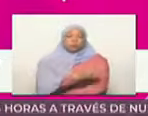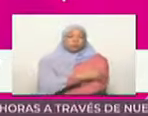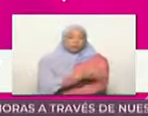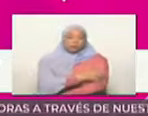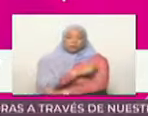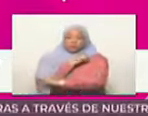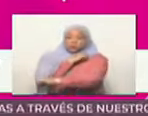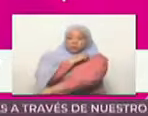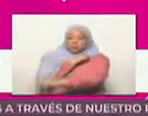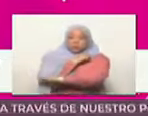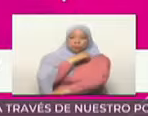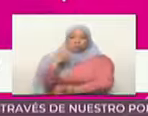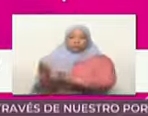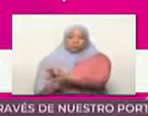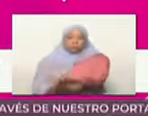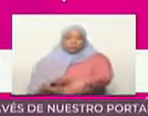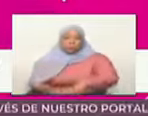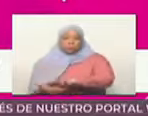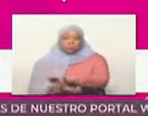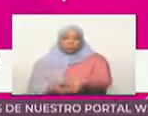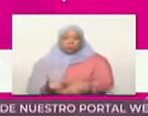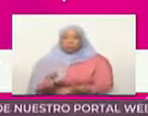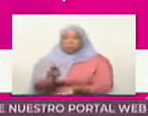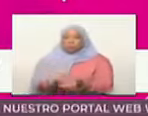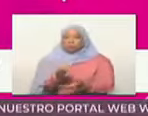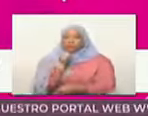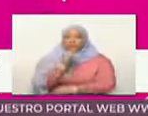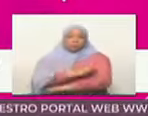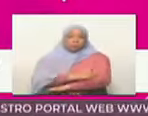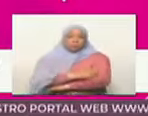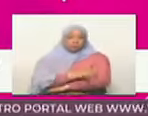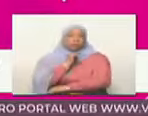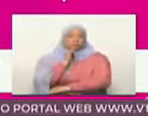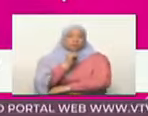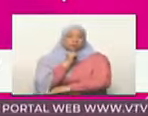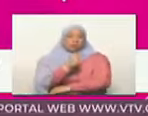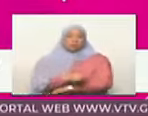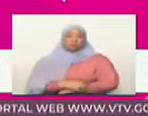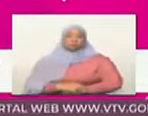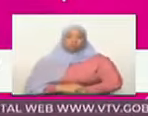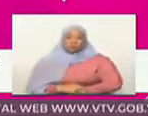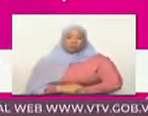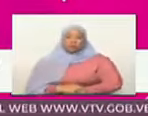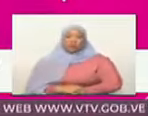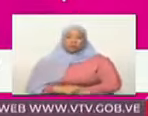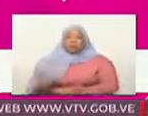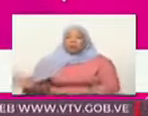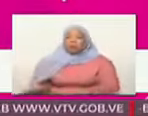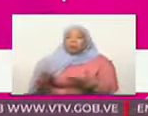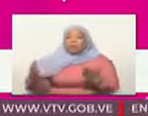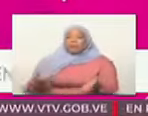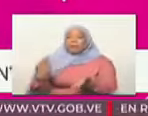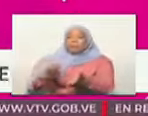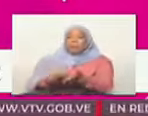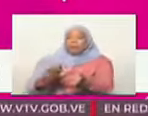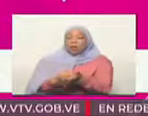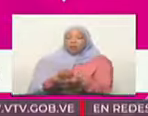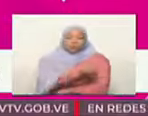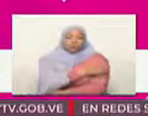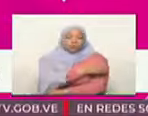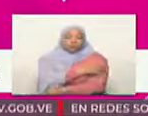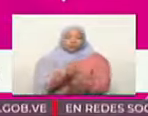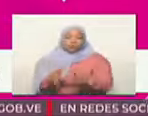comanditos criminales, criminales y fascistas, alentados y financiados desde el